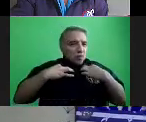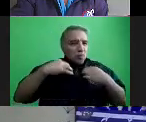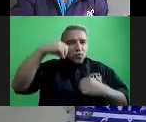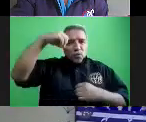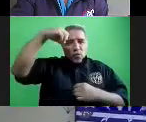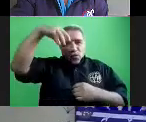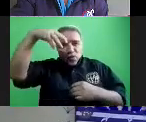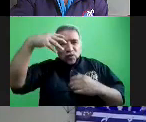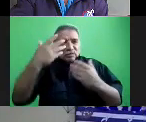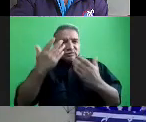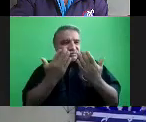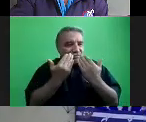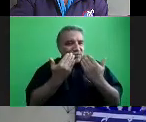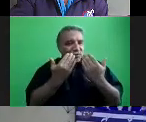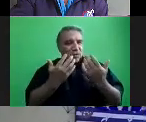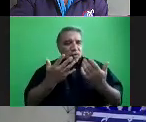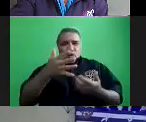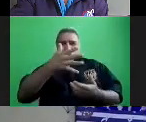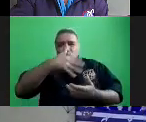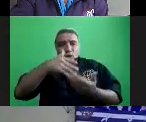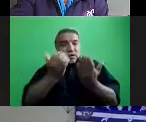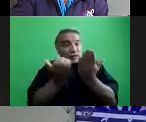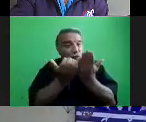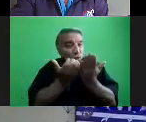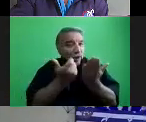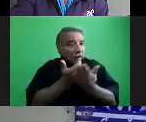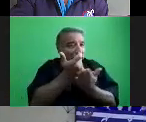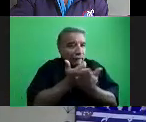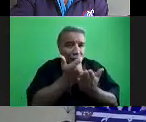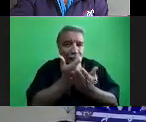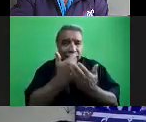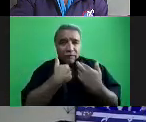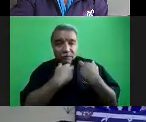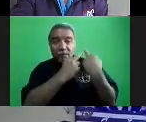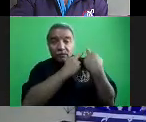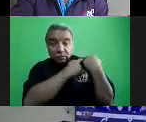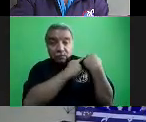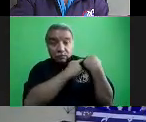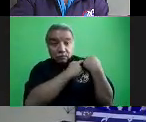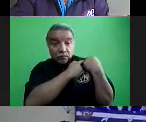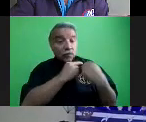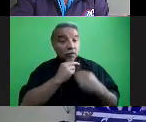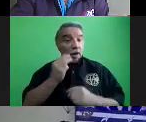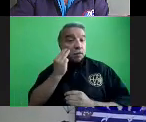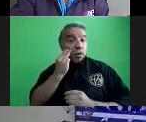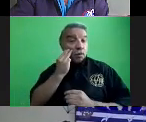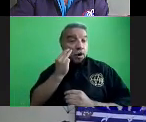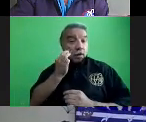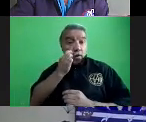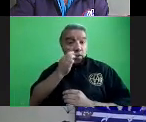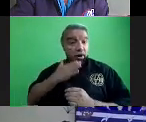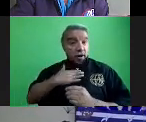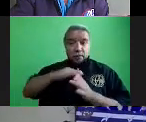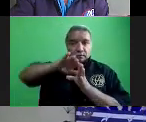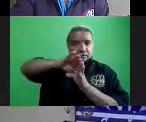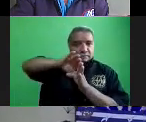ha mantenido a su familia. Ha pagado luz, ha comprado ropa, ha comprado comida, gracias a Dios, él ha sido un